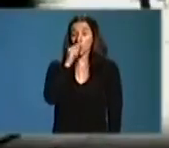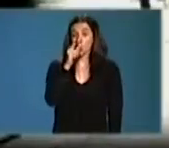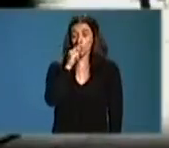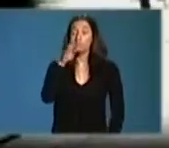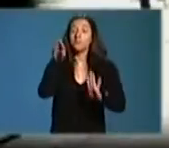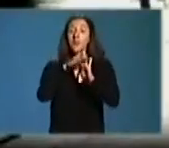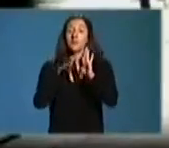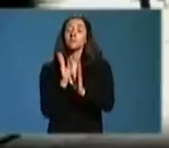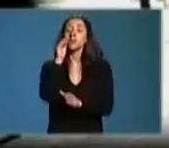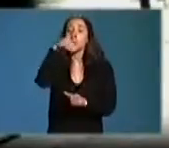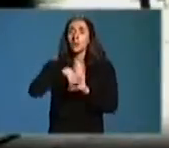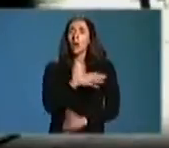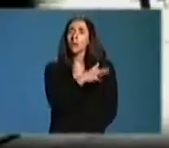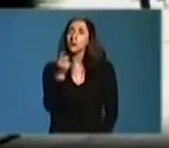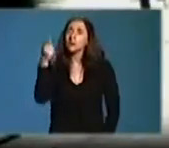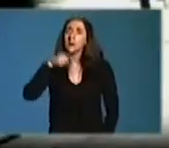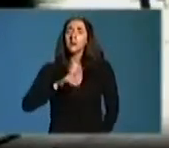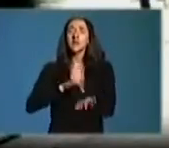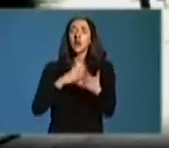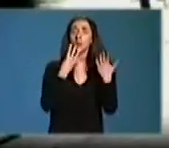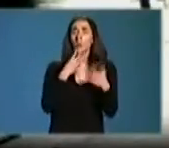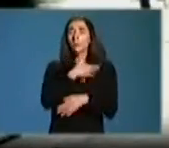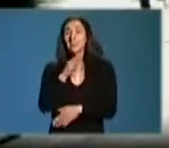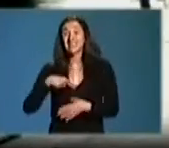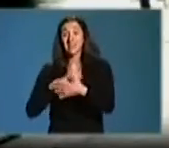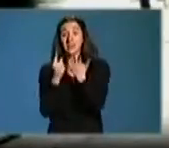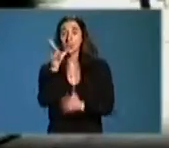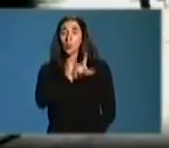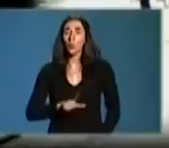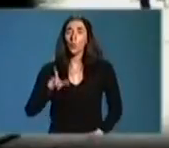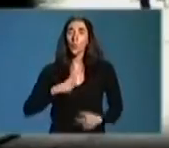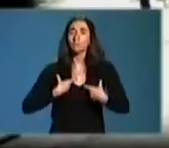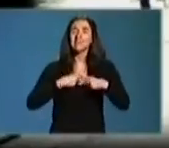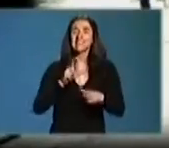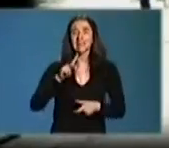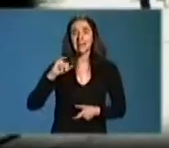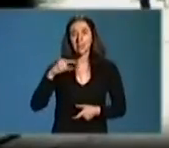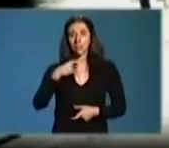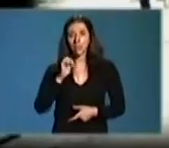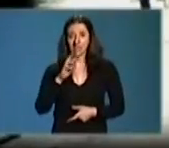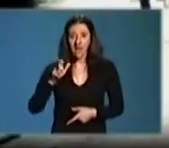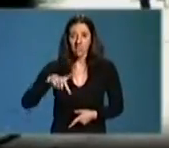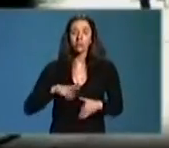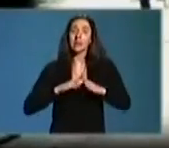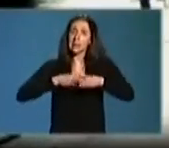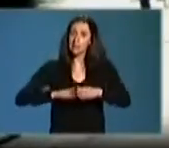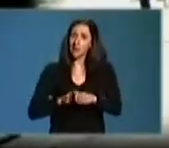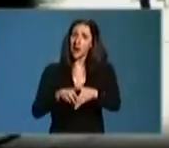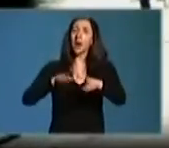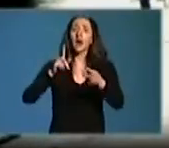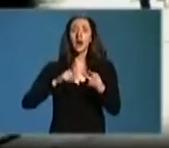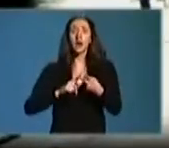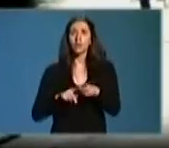programación incluye además los días 9 10 a 6 de suyo la modalidad de lee goteando paseos en catamarán amenizados con música